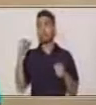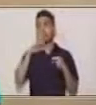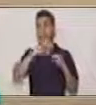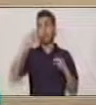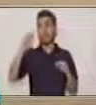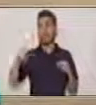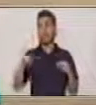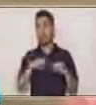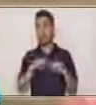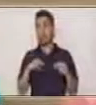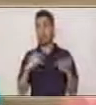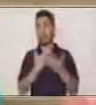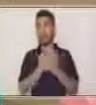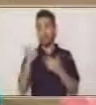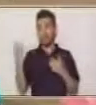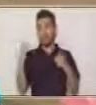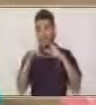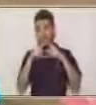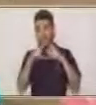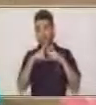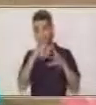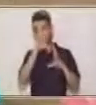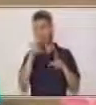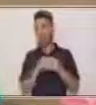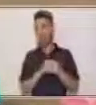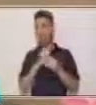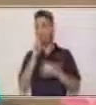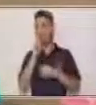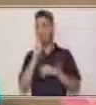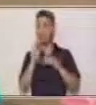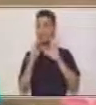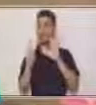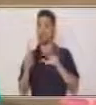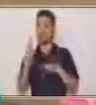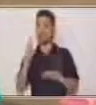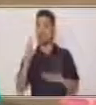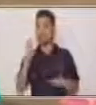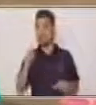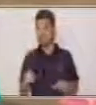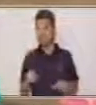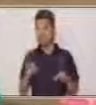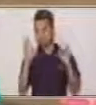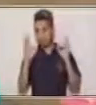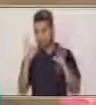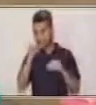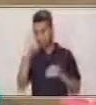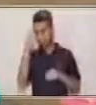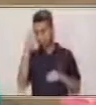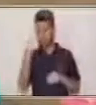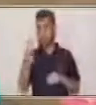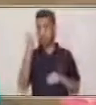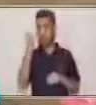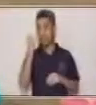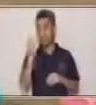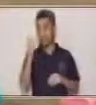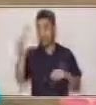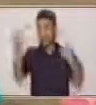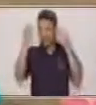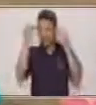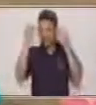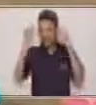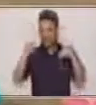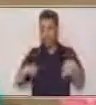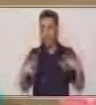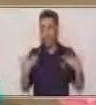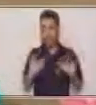26 centímetros. Muy bien. Sé que has entendido tú en casa los conocimientos que te